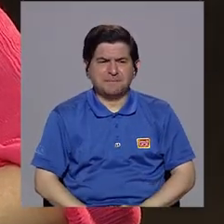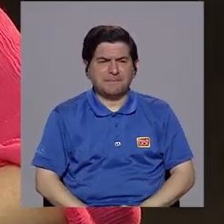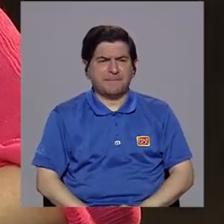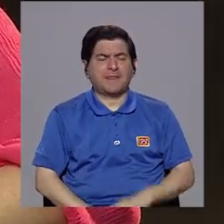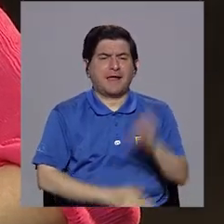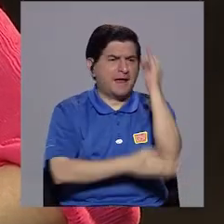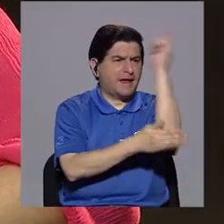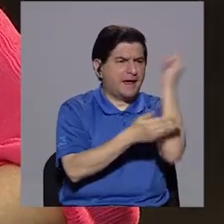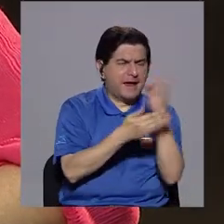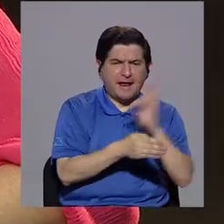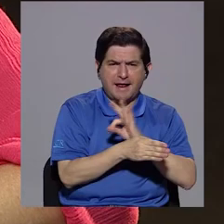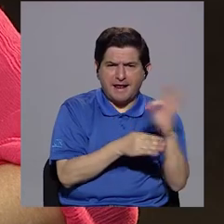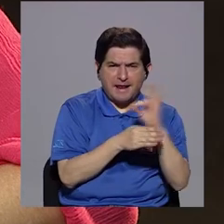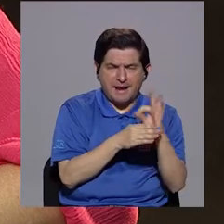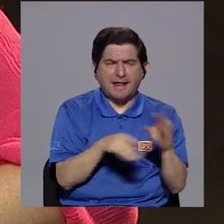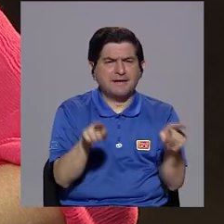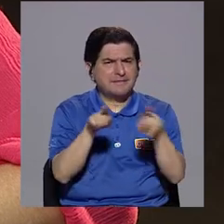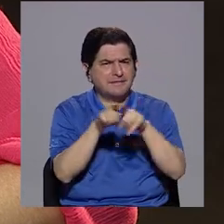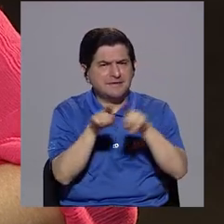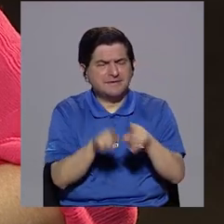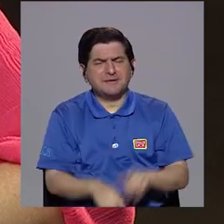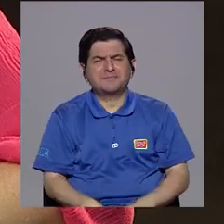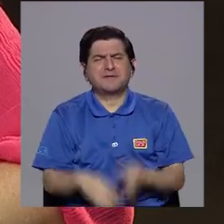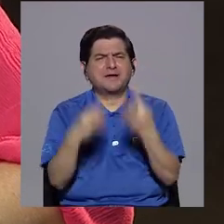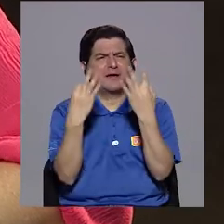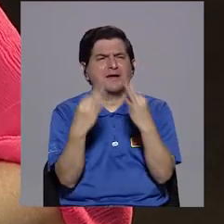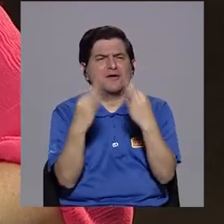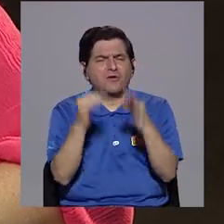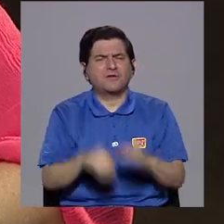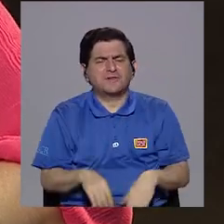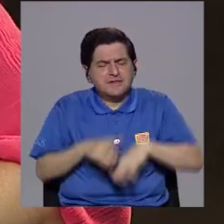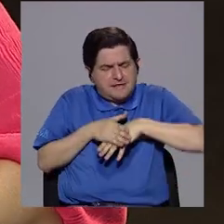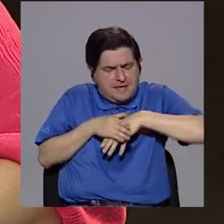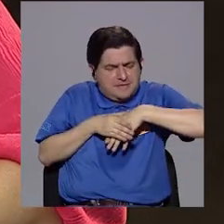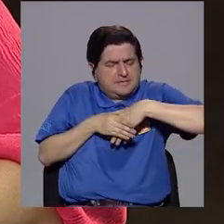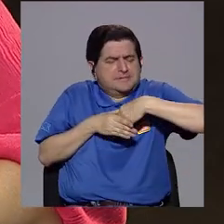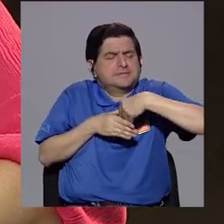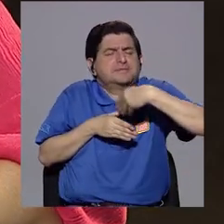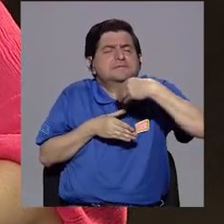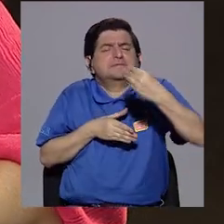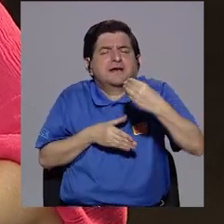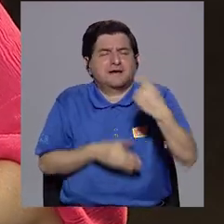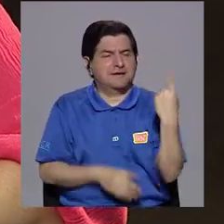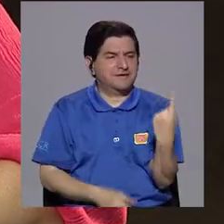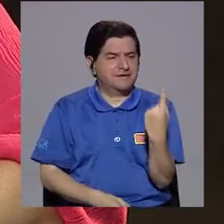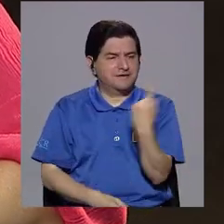con esto del arte, digamos, con también como con sacar un poquito lo que cada persona...